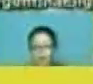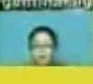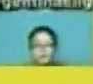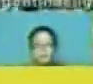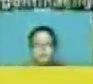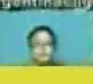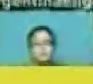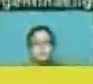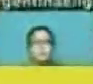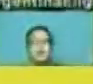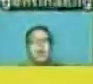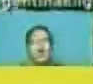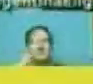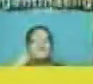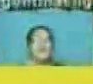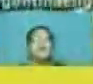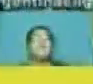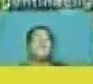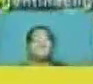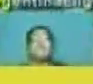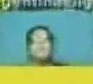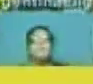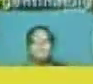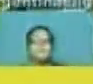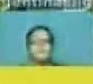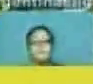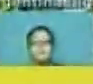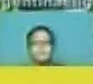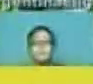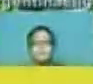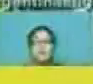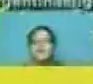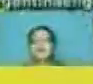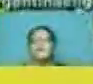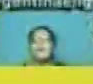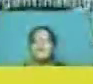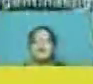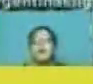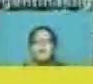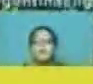emoción, mucha alegría. ¿Cómo va a ser el día, Mauricio? ¿Cómo termina el día, Mauricio?